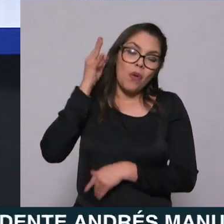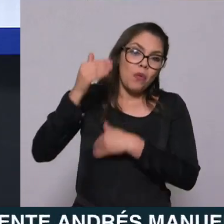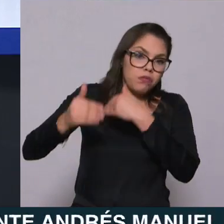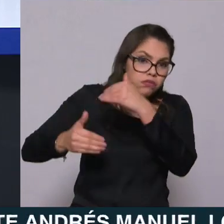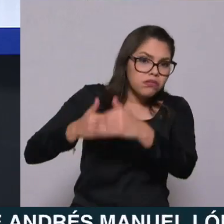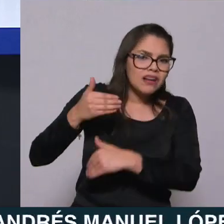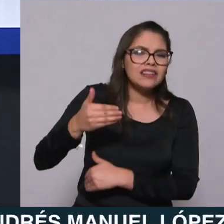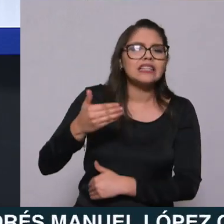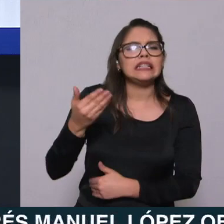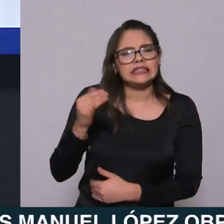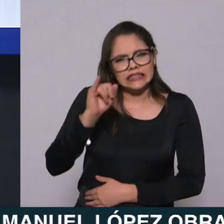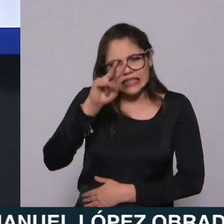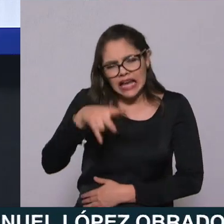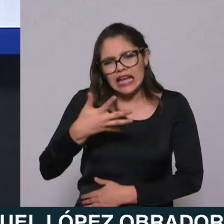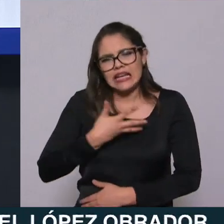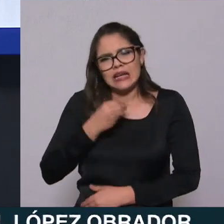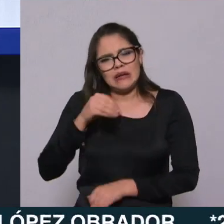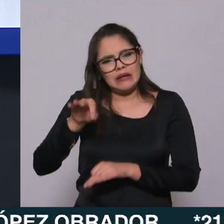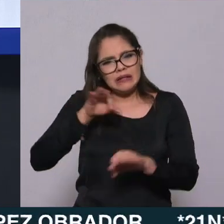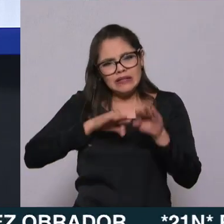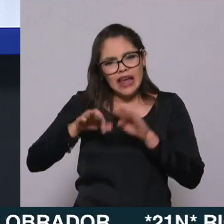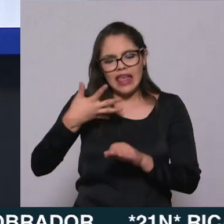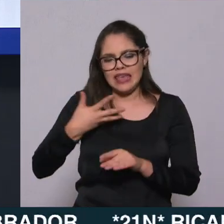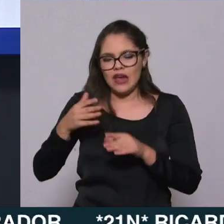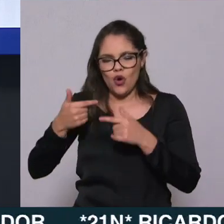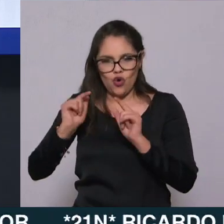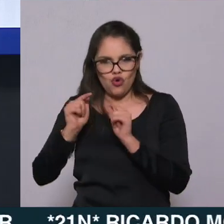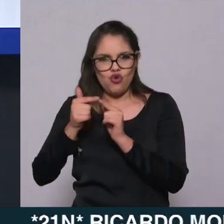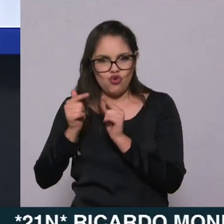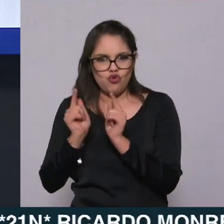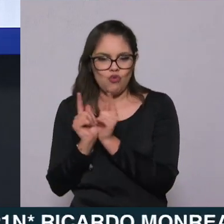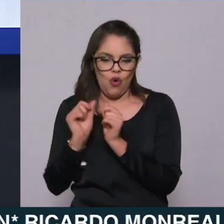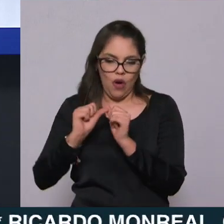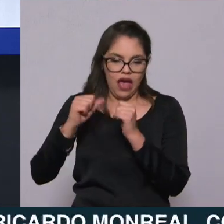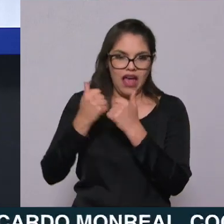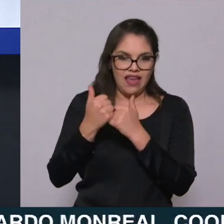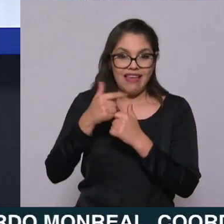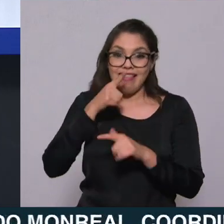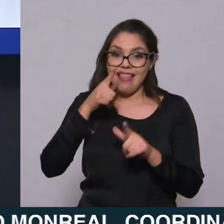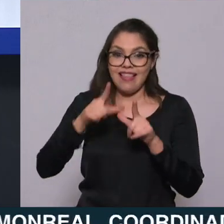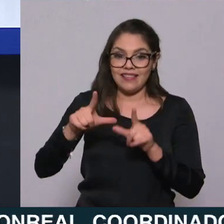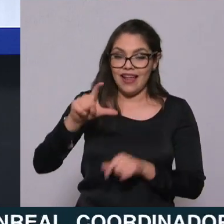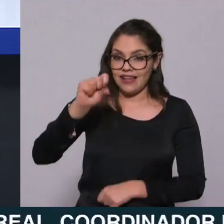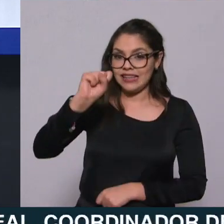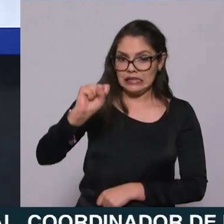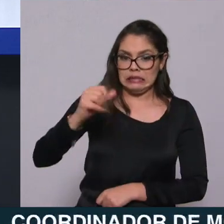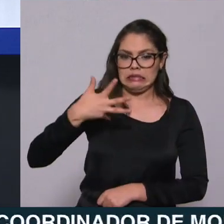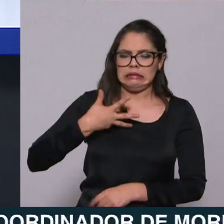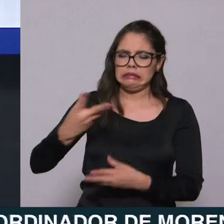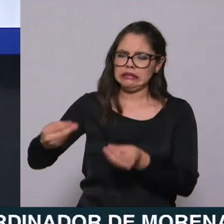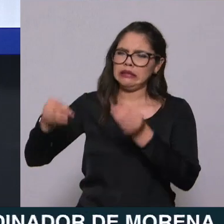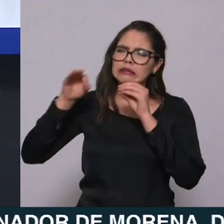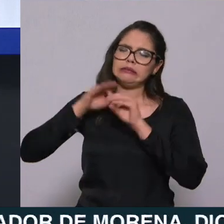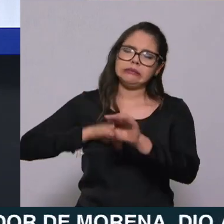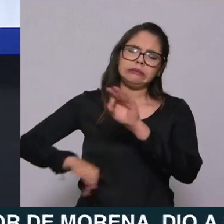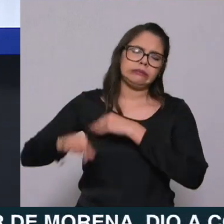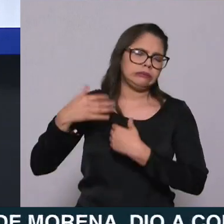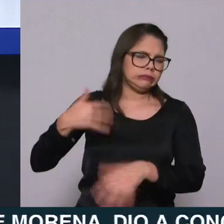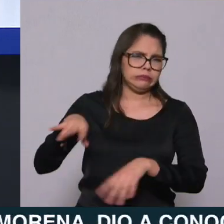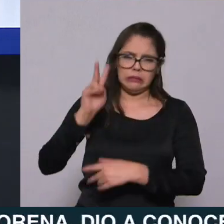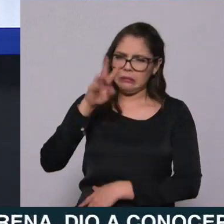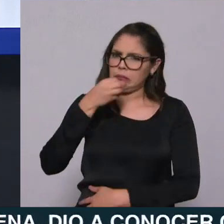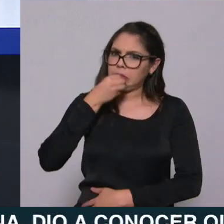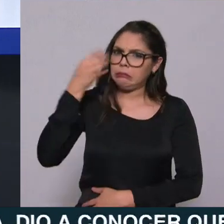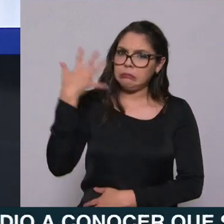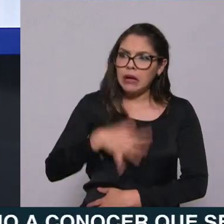mucho trabajo. Letra S ha hecho un trabajo excepcional en enumerar las víctimas, algo que debe de haber